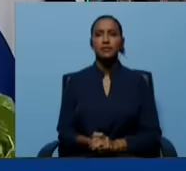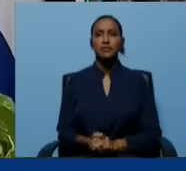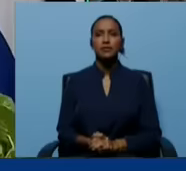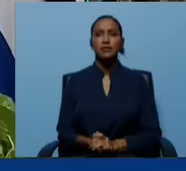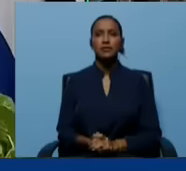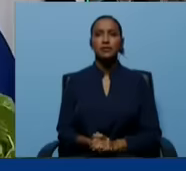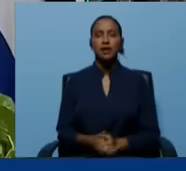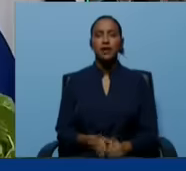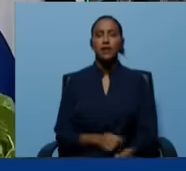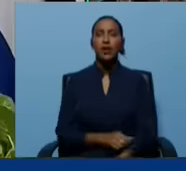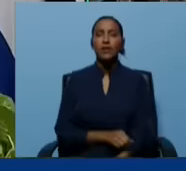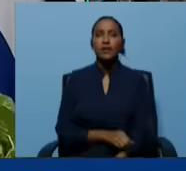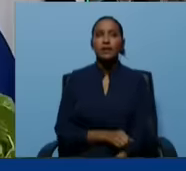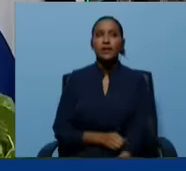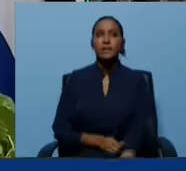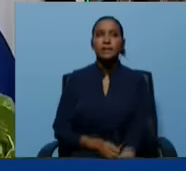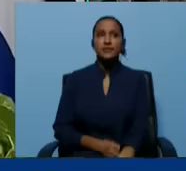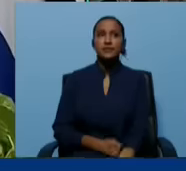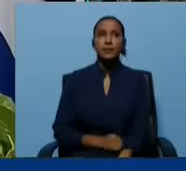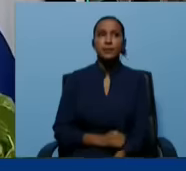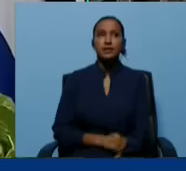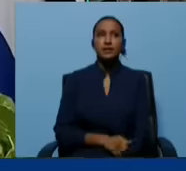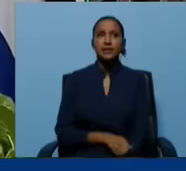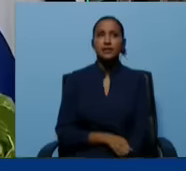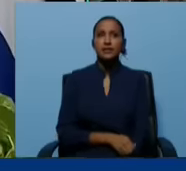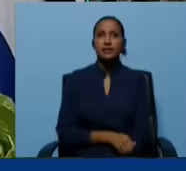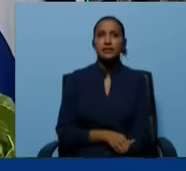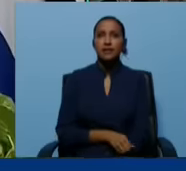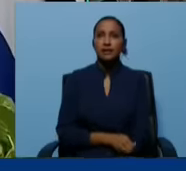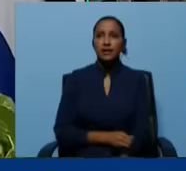Luego, yo iría